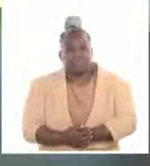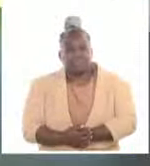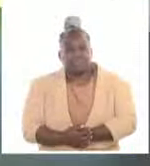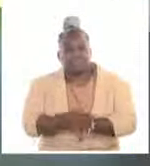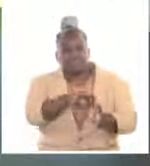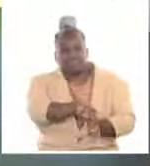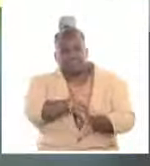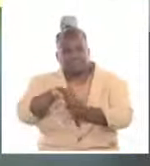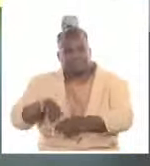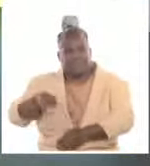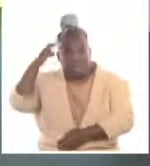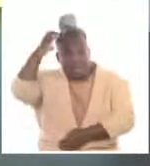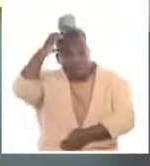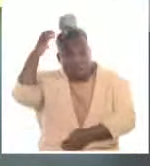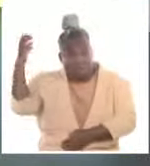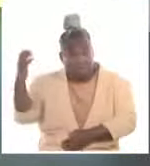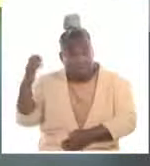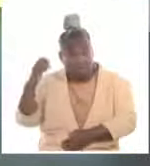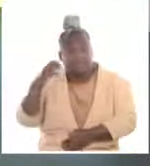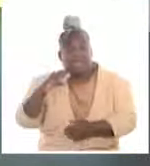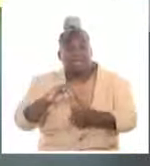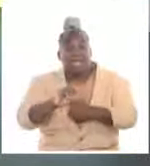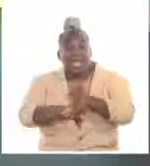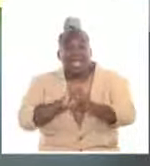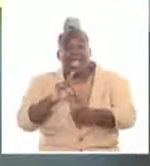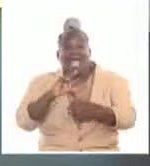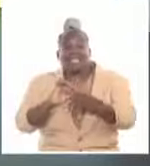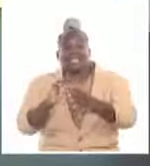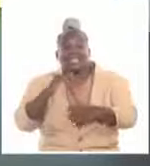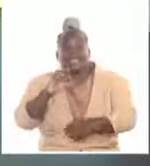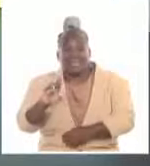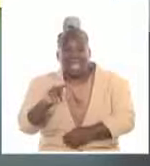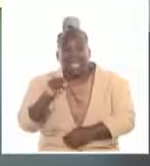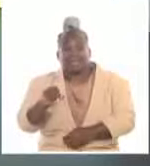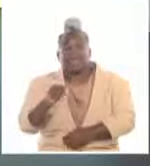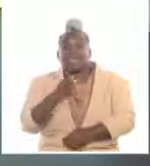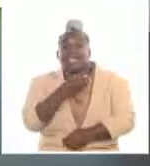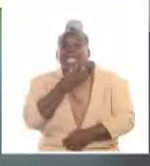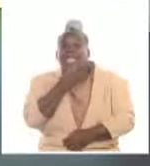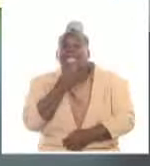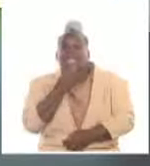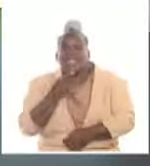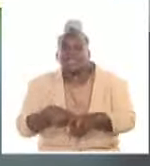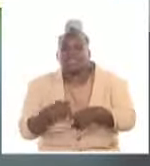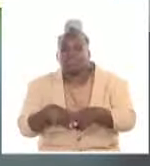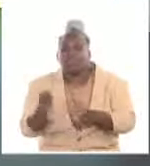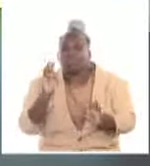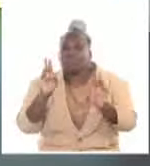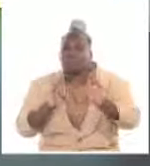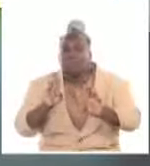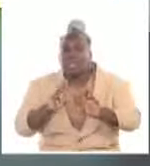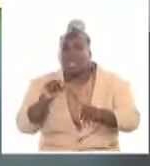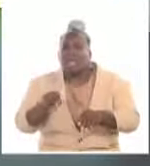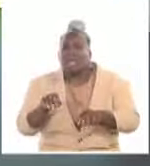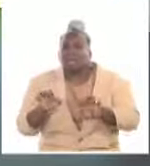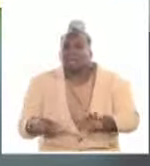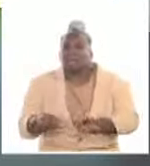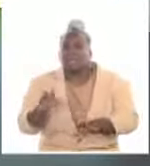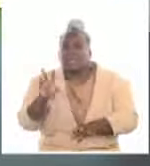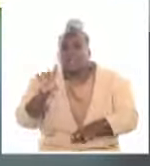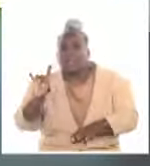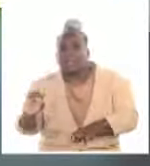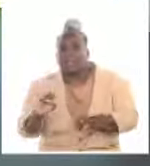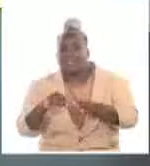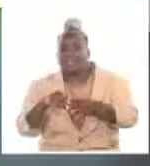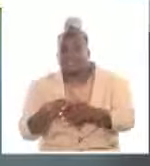Los gobiernos de Qatar, Egipto y Estados Unidos negocian una tregua de 30 días entre Israel y el movimiento de resistencia palestino Hamas,